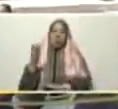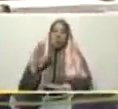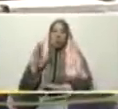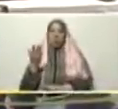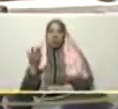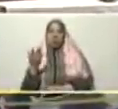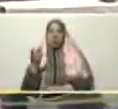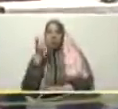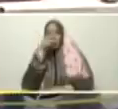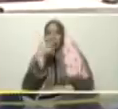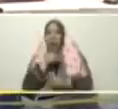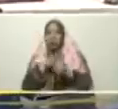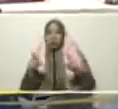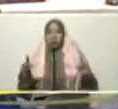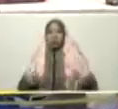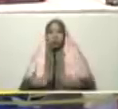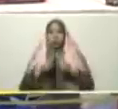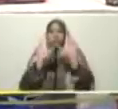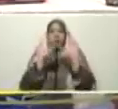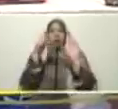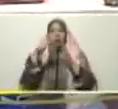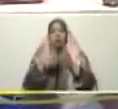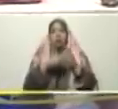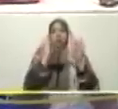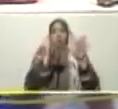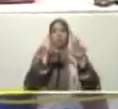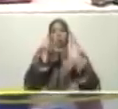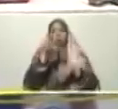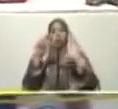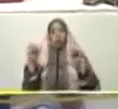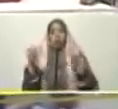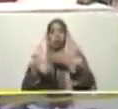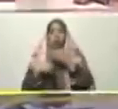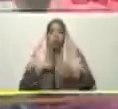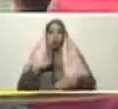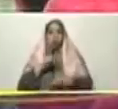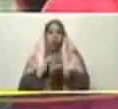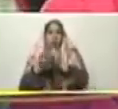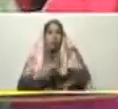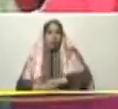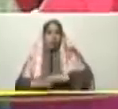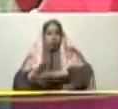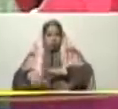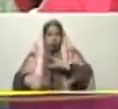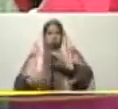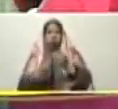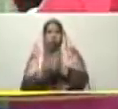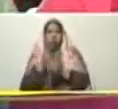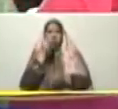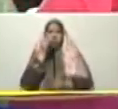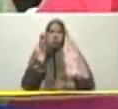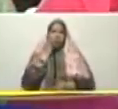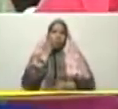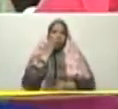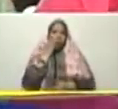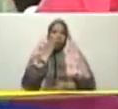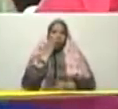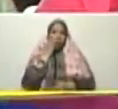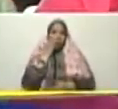pedro infante por allá por los 80 cuando yo te cambiaban los pañales que ya con tu papá y tu mamá a na